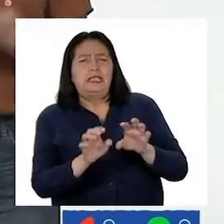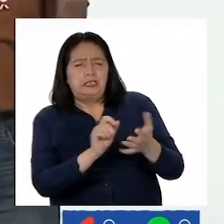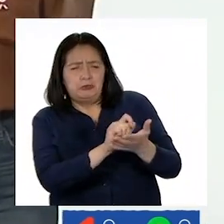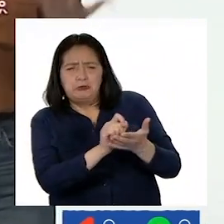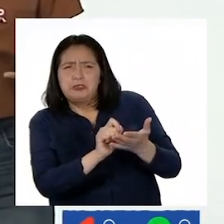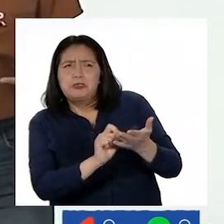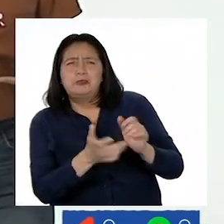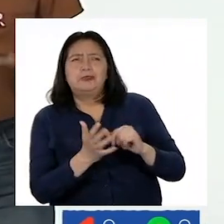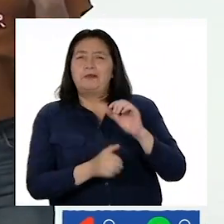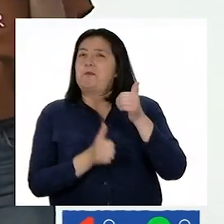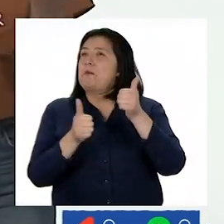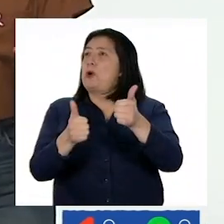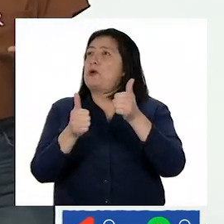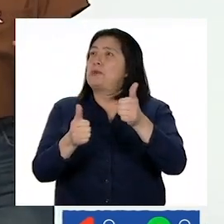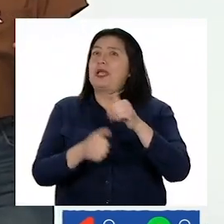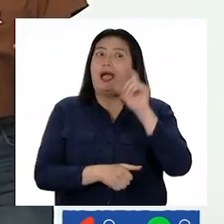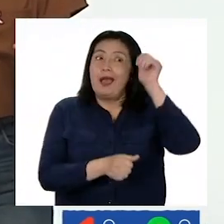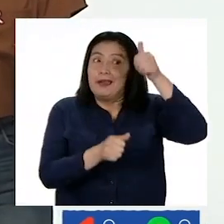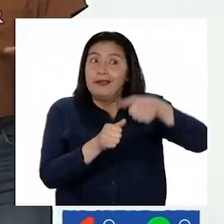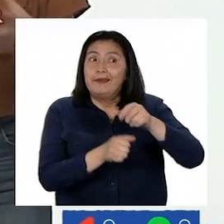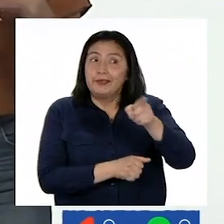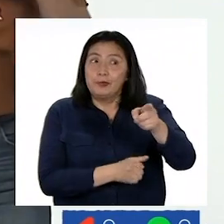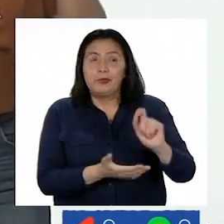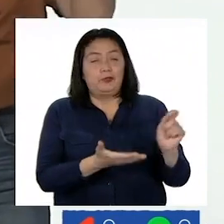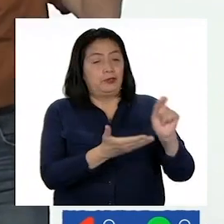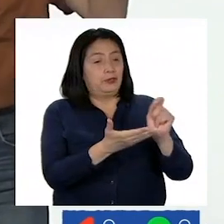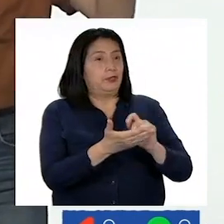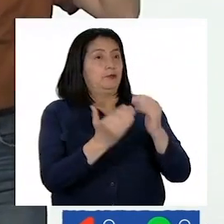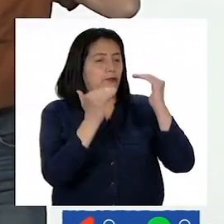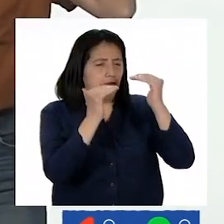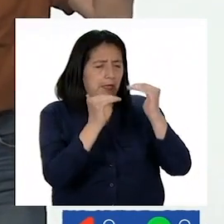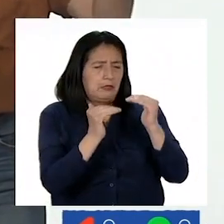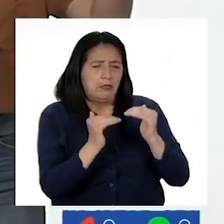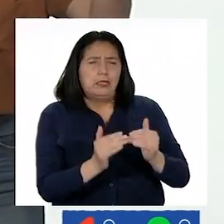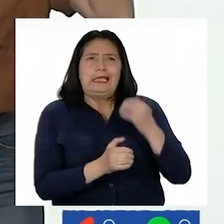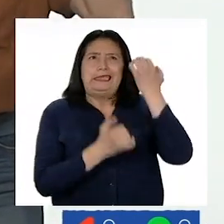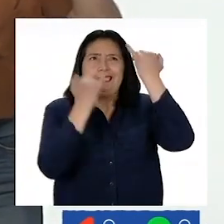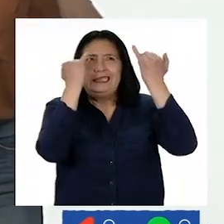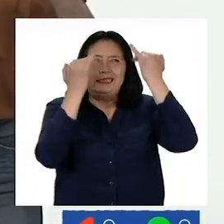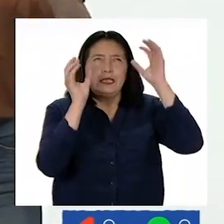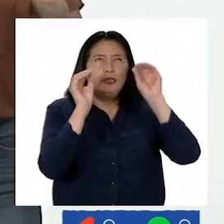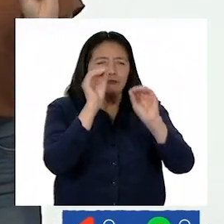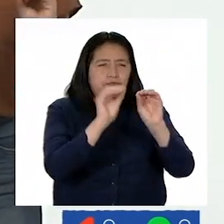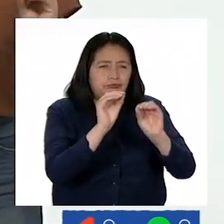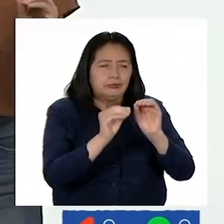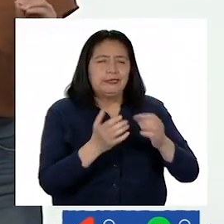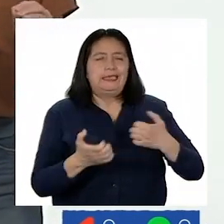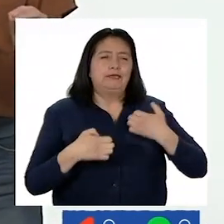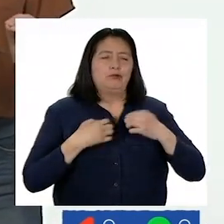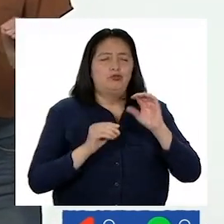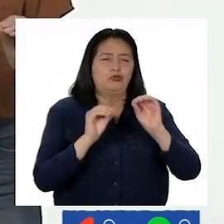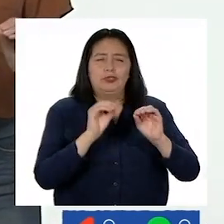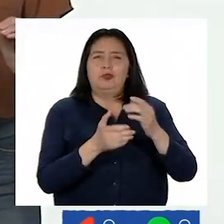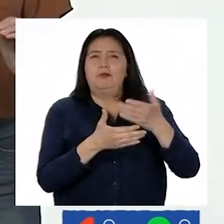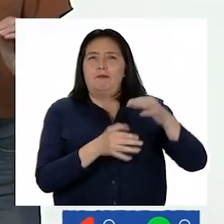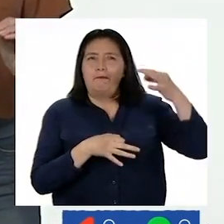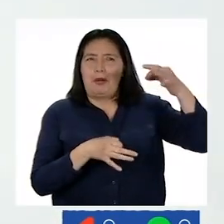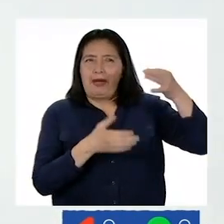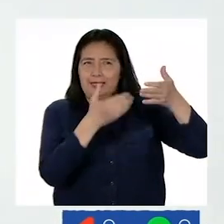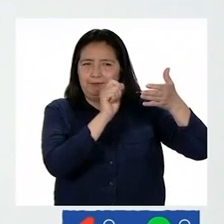escrito. ¡Genial! Recuerda que al escribir organizamos nuestras ideas y nuestras emociones en un